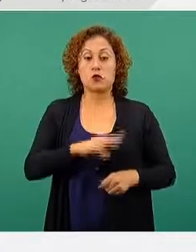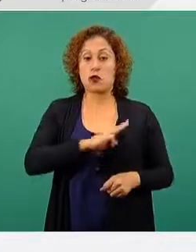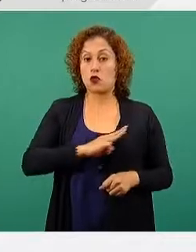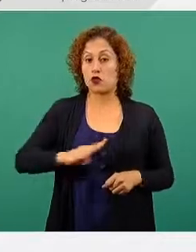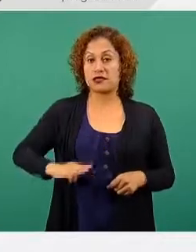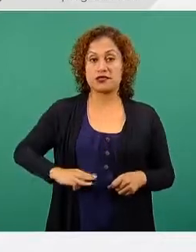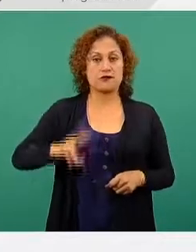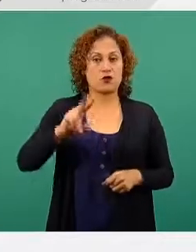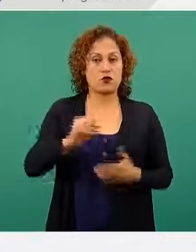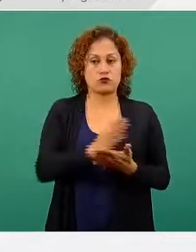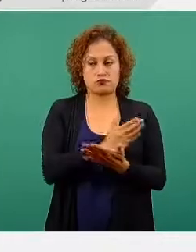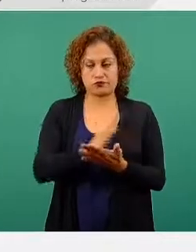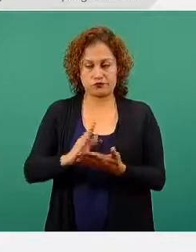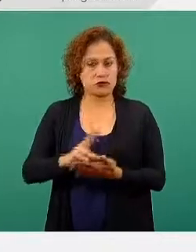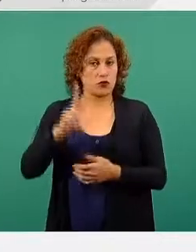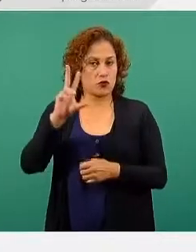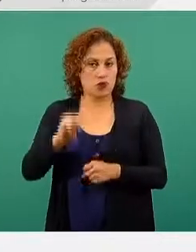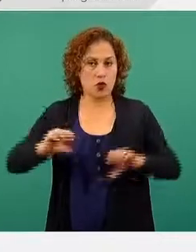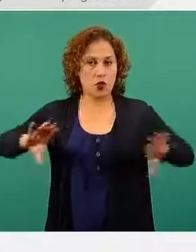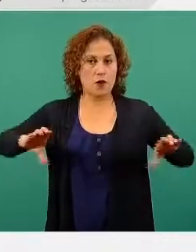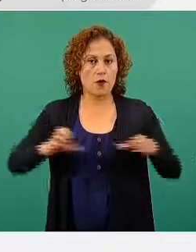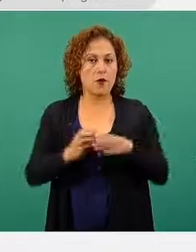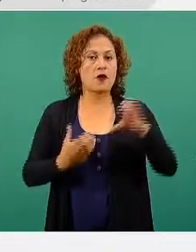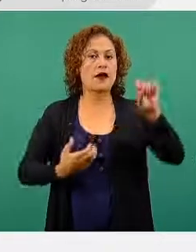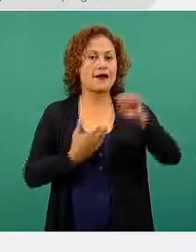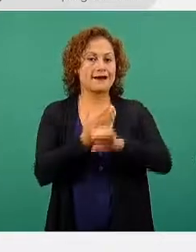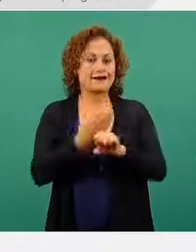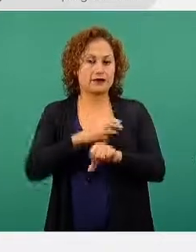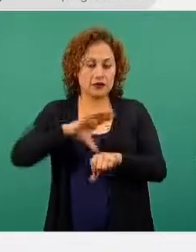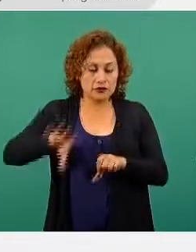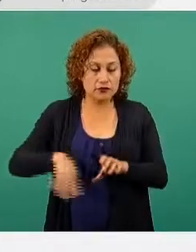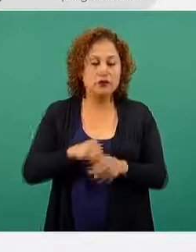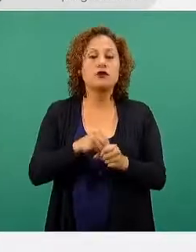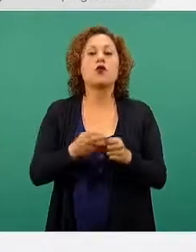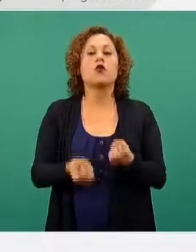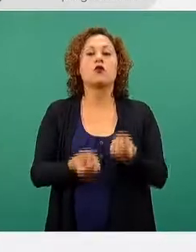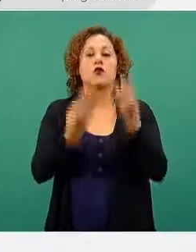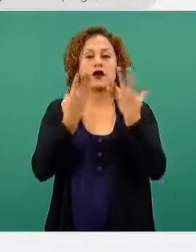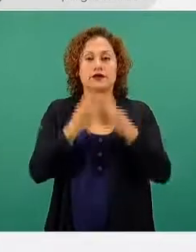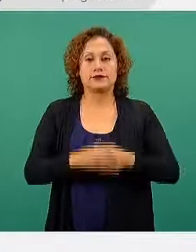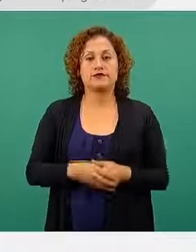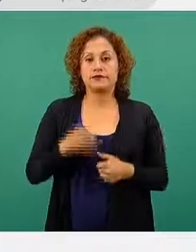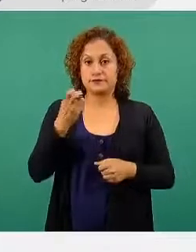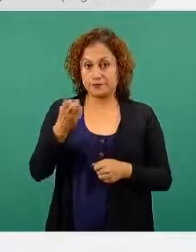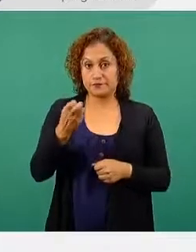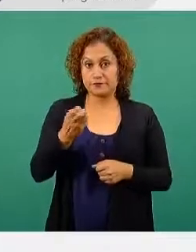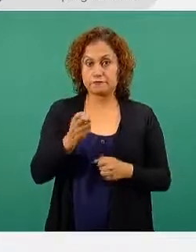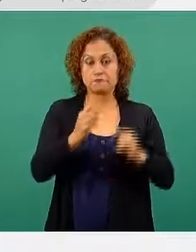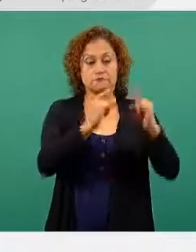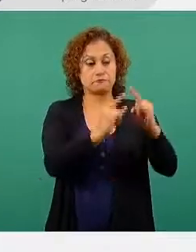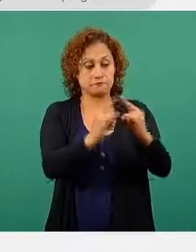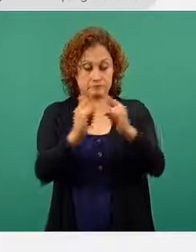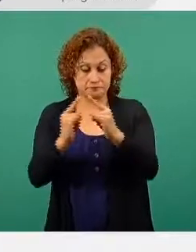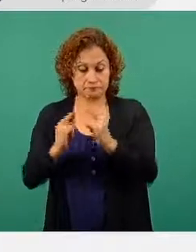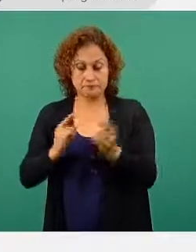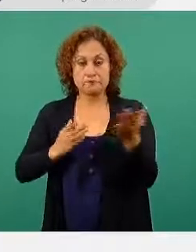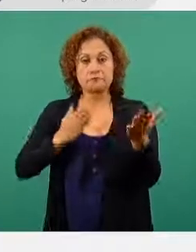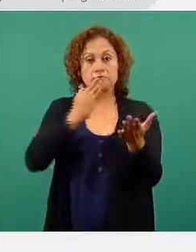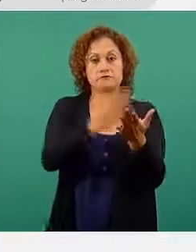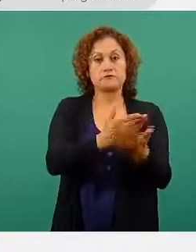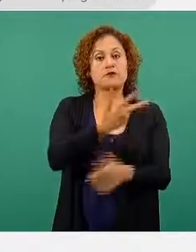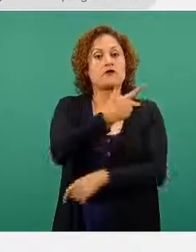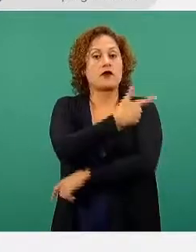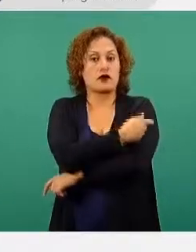una de estas entidades federativas se han asignado puntos de vacunación correspondientes a lo que es más factible para